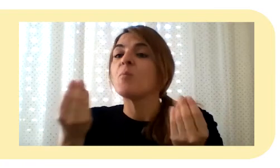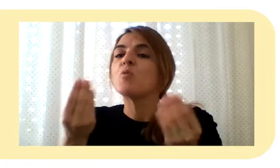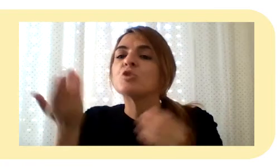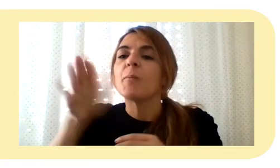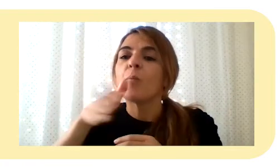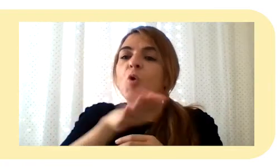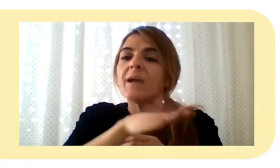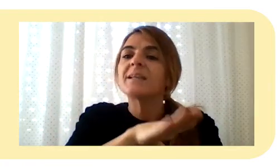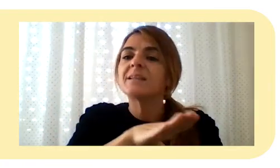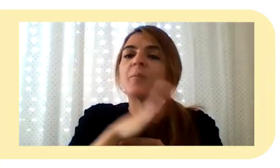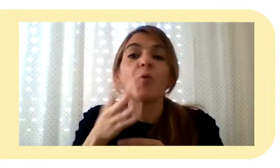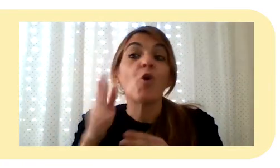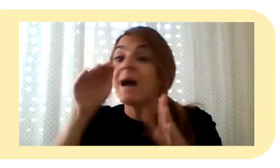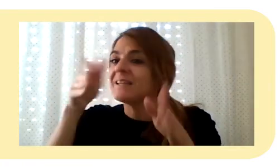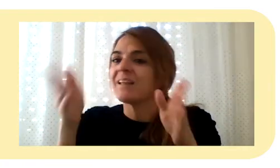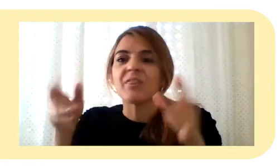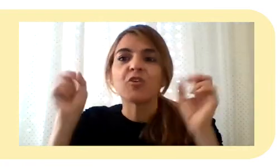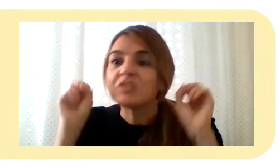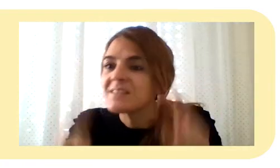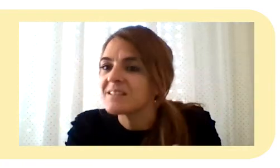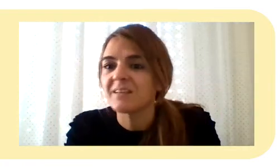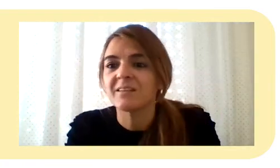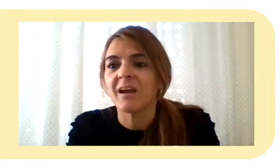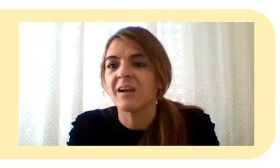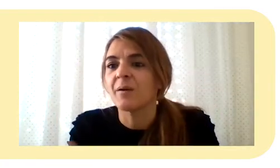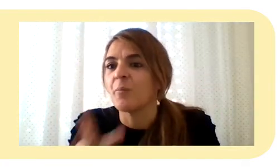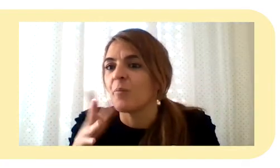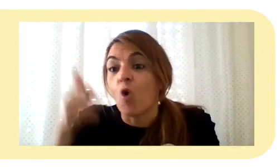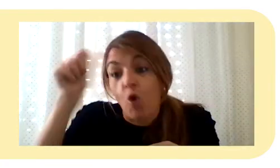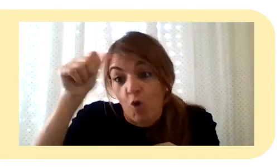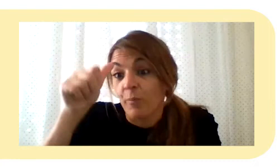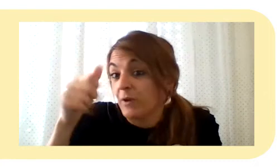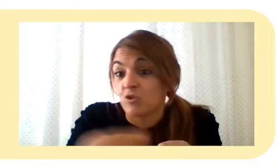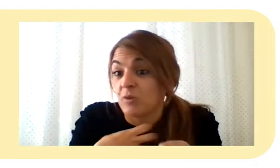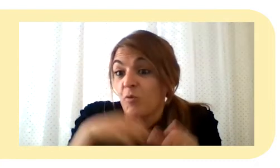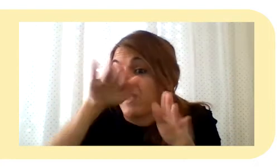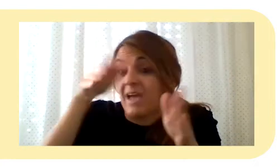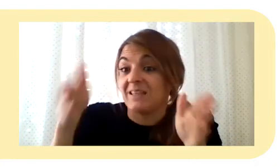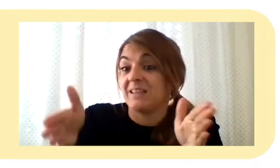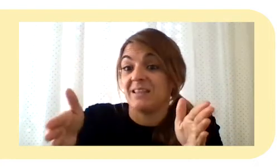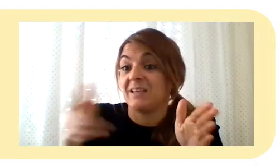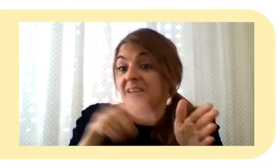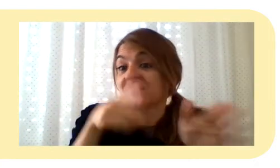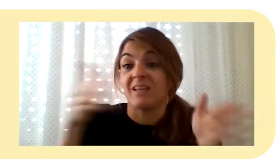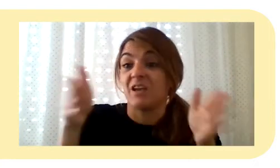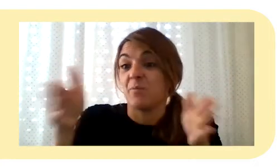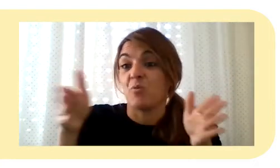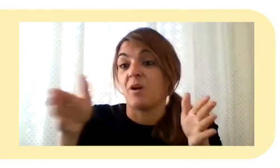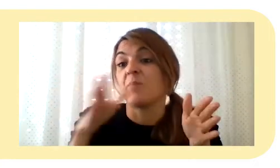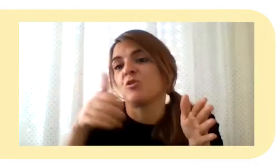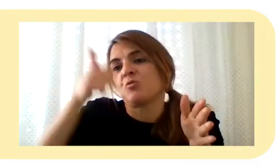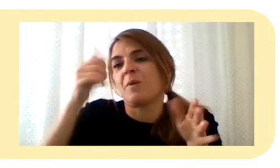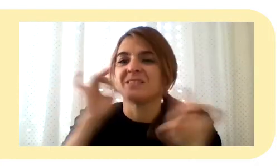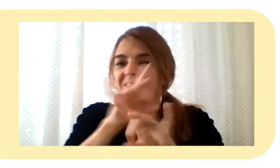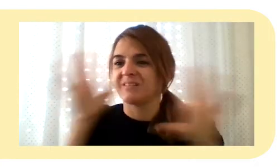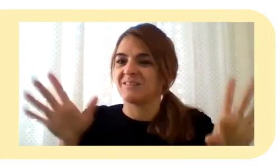producido porque no se han podido atender debidamente a los hombres, en este caso, pues ya se están evitando. Mientras